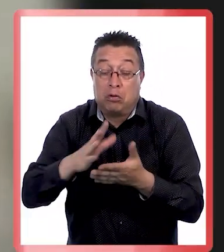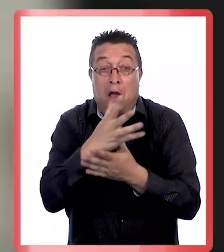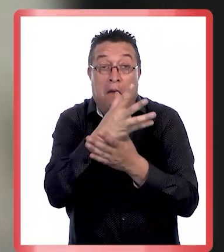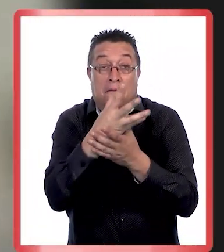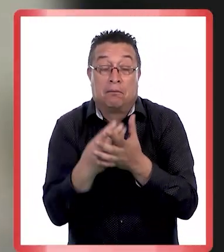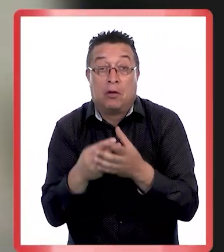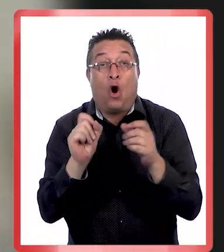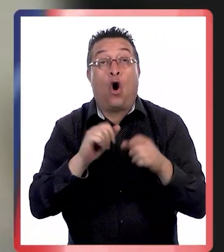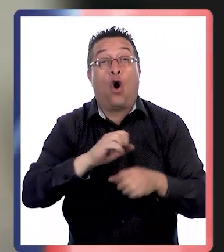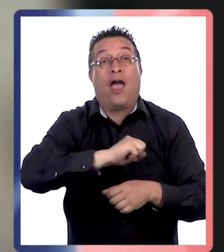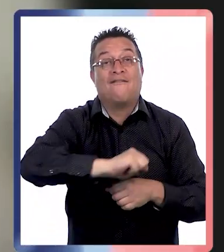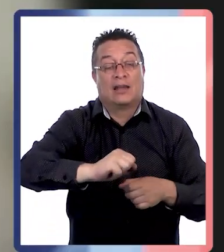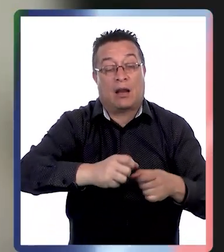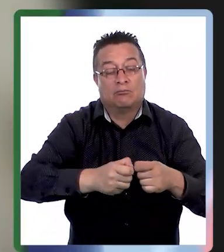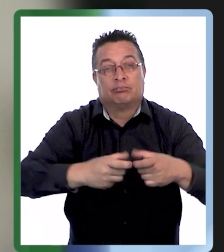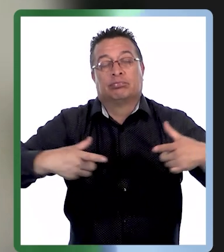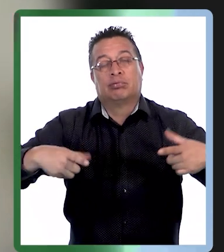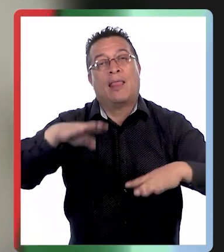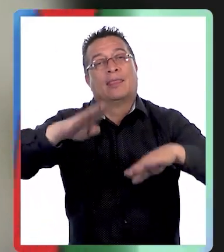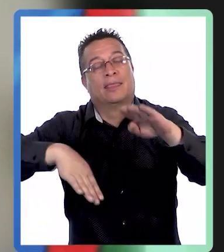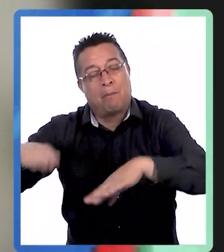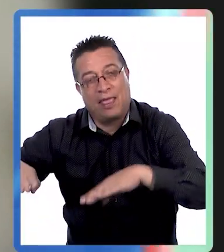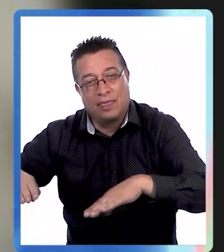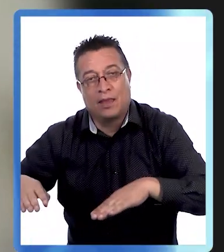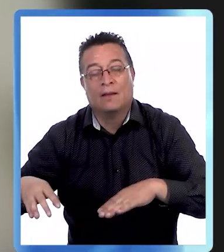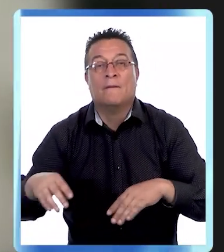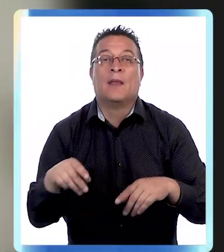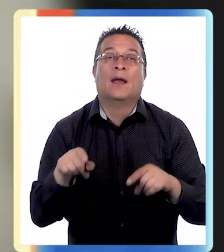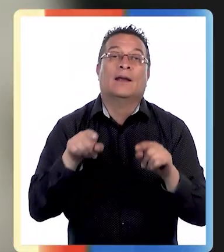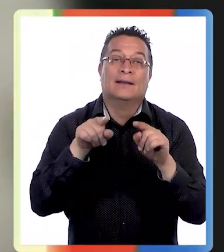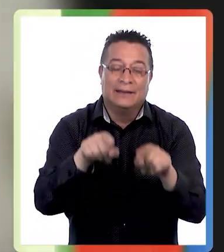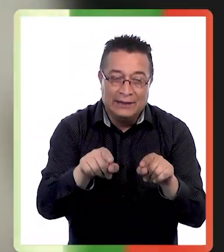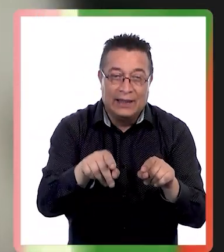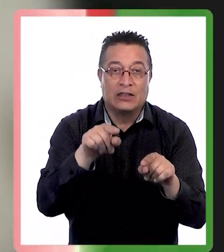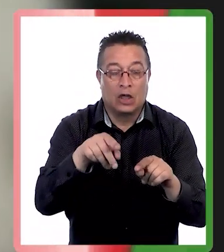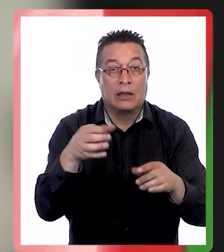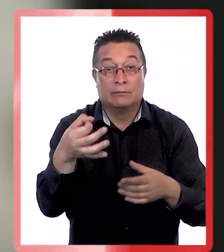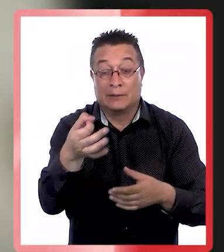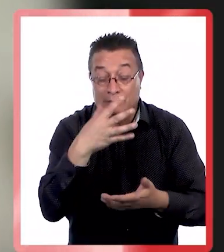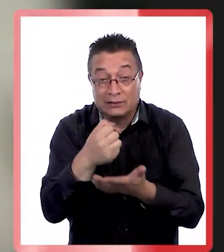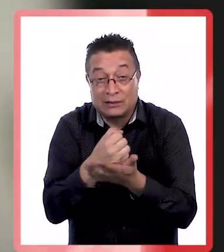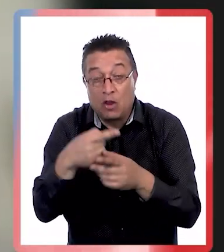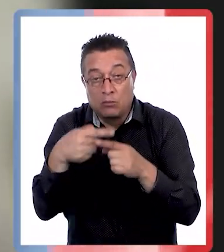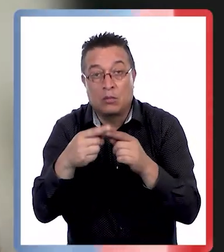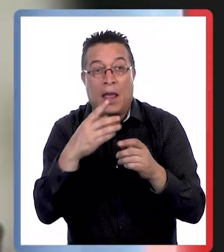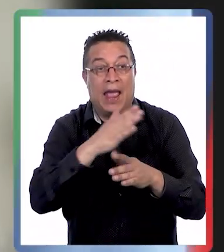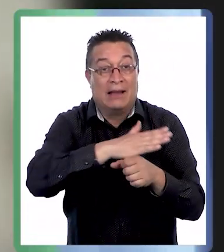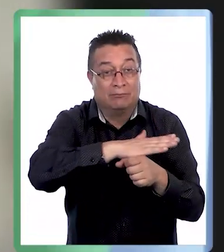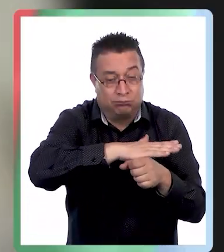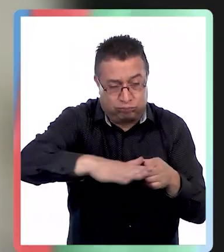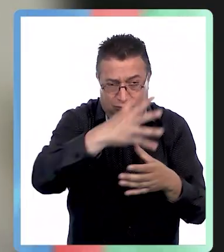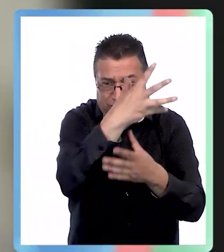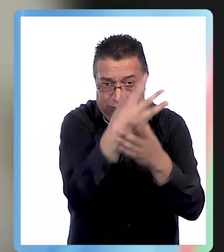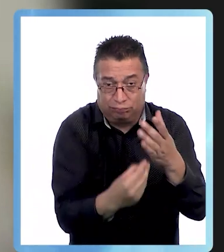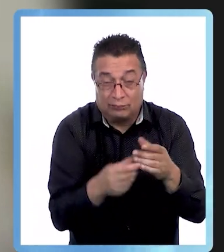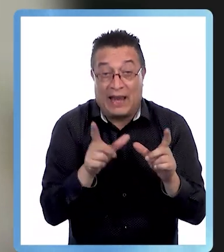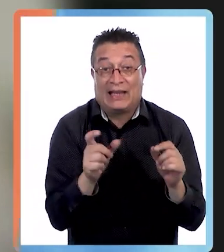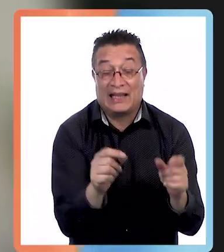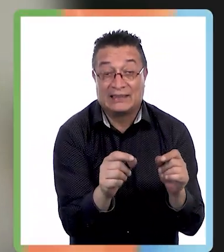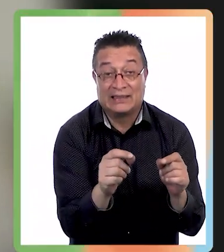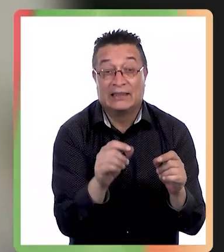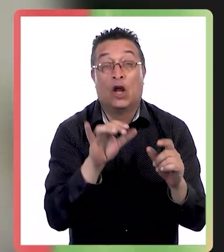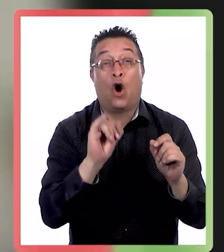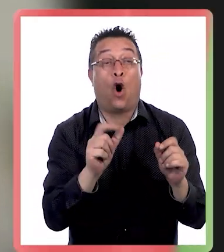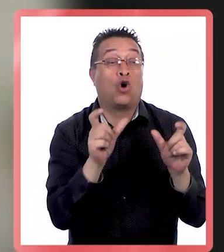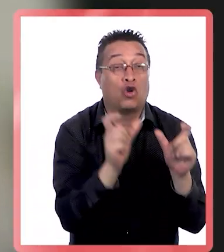evitar que crezca. Y junto con estos tratamientos que buscan eliminar o controlar el cáncer, se ofrece